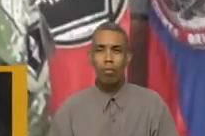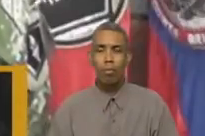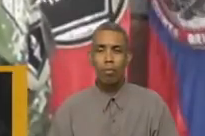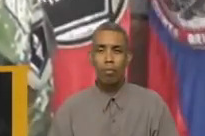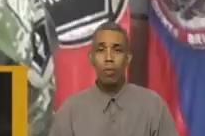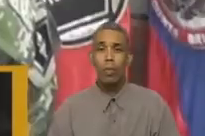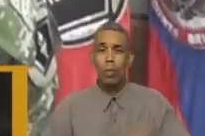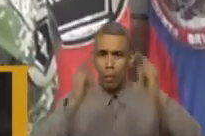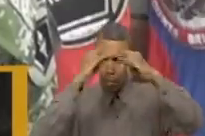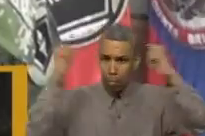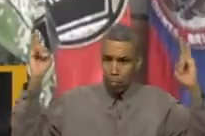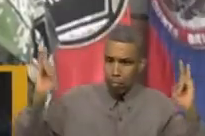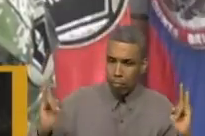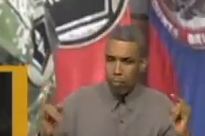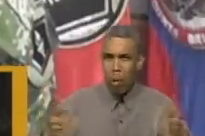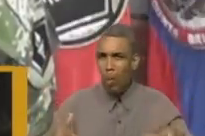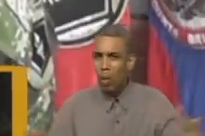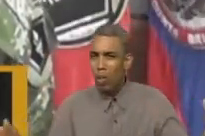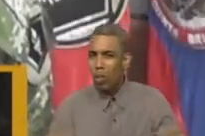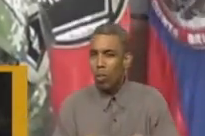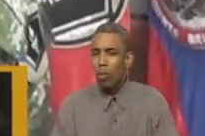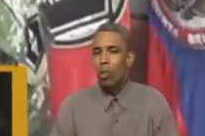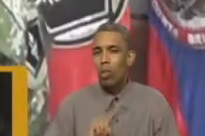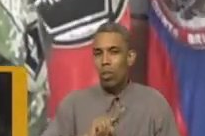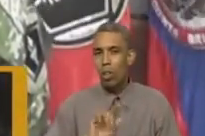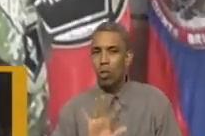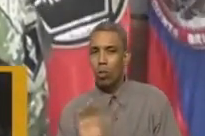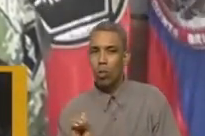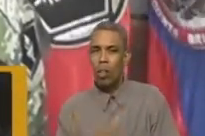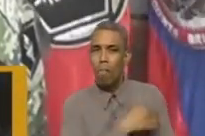estaba avaluada en 150 millones de pesos y